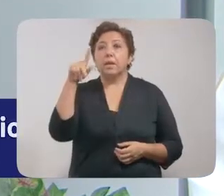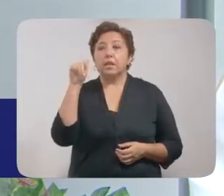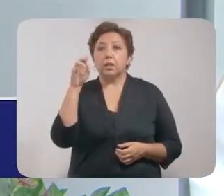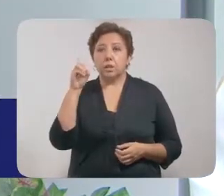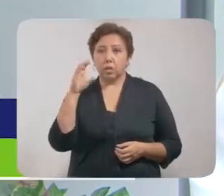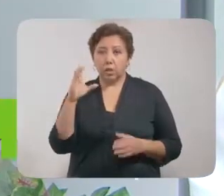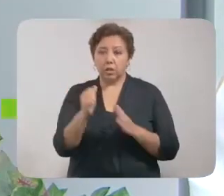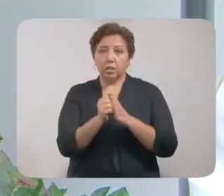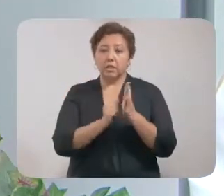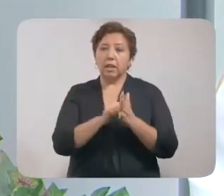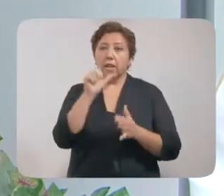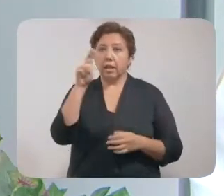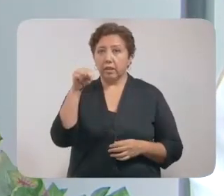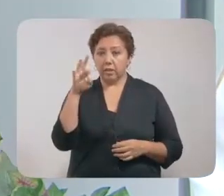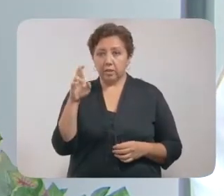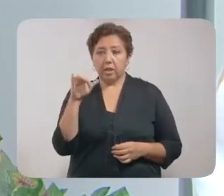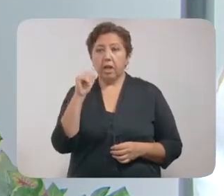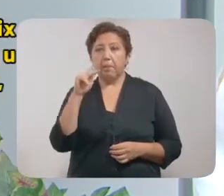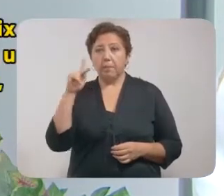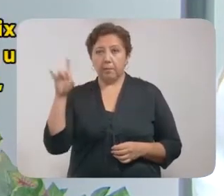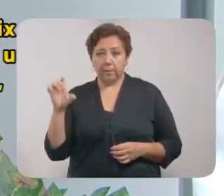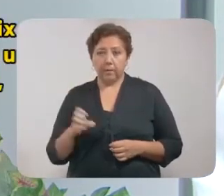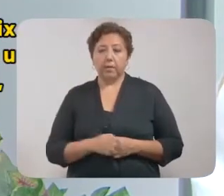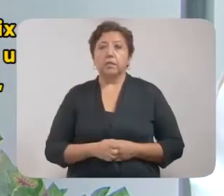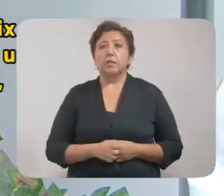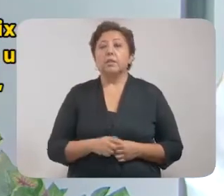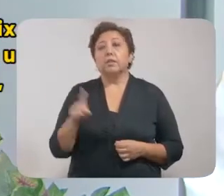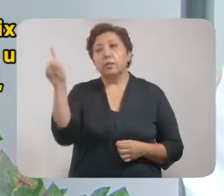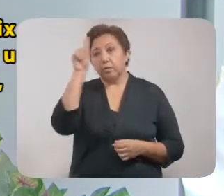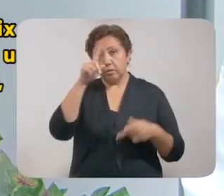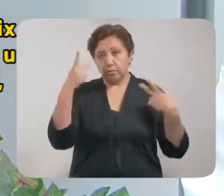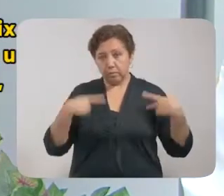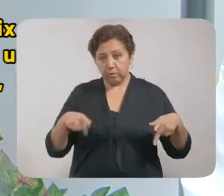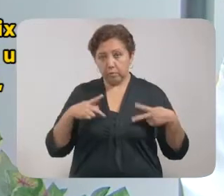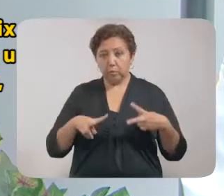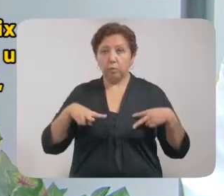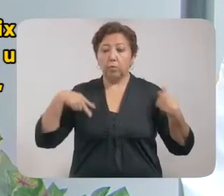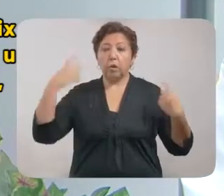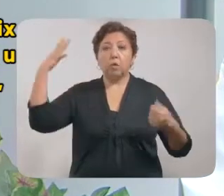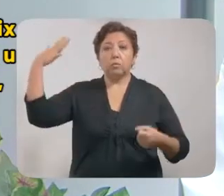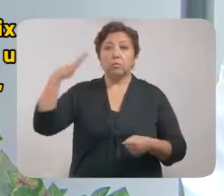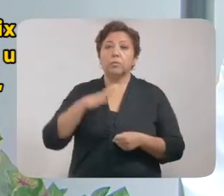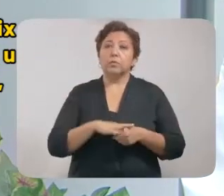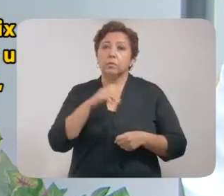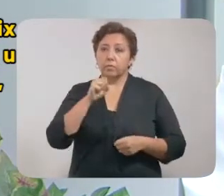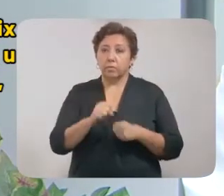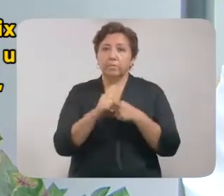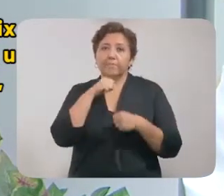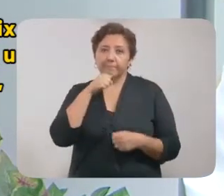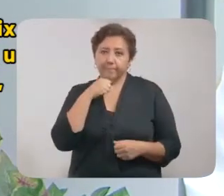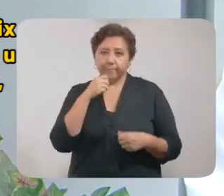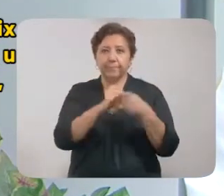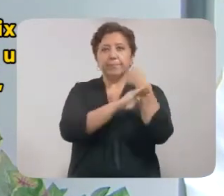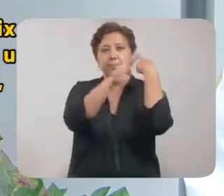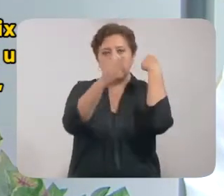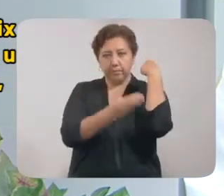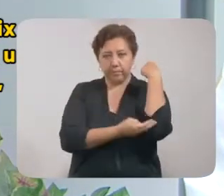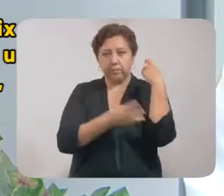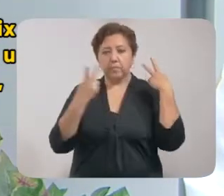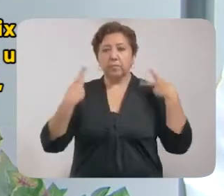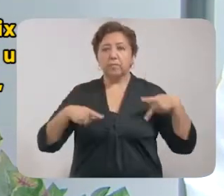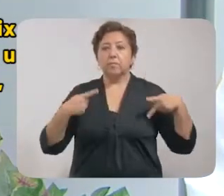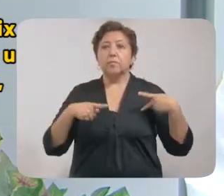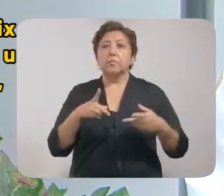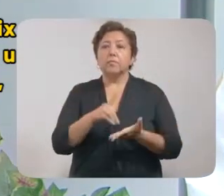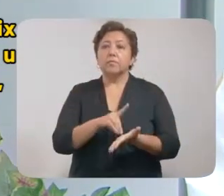Meditoc para los sistemas Android y Apple. Recomendamos a la población vulnerable, como adultos mayores, mujeres embarazadas,